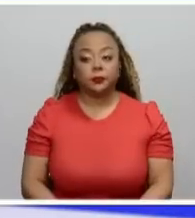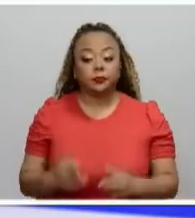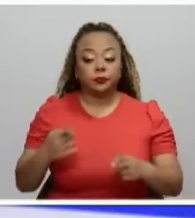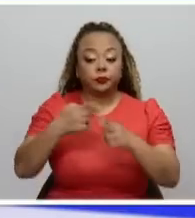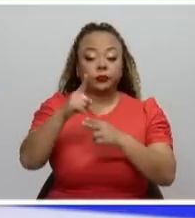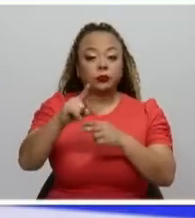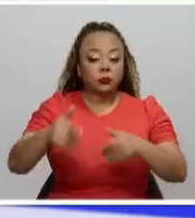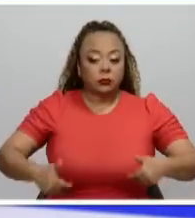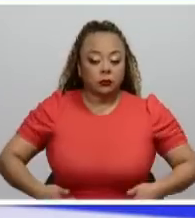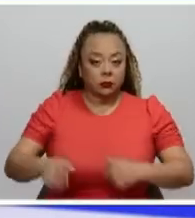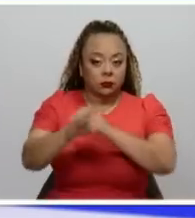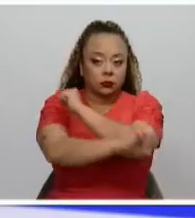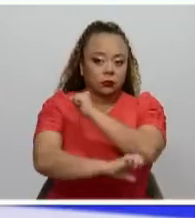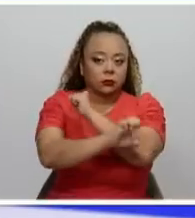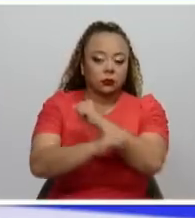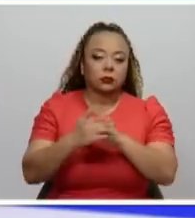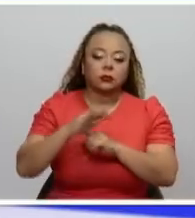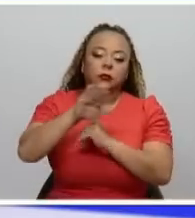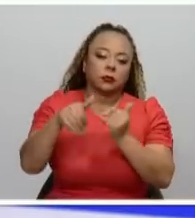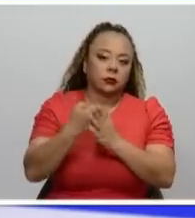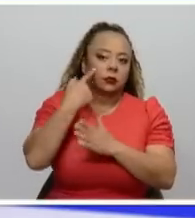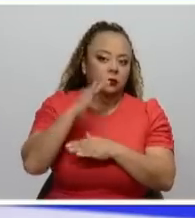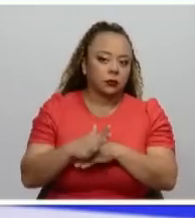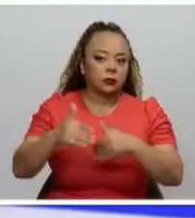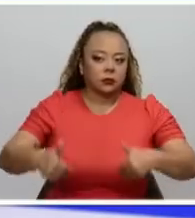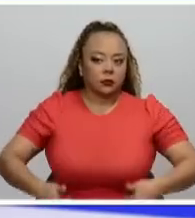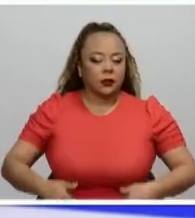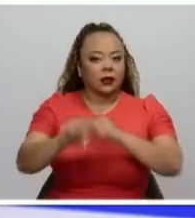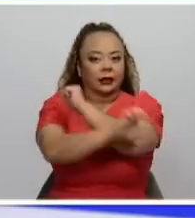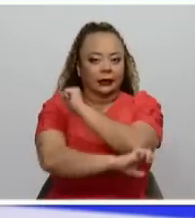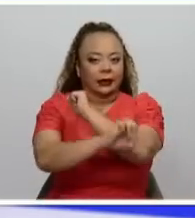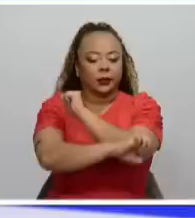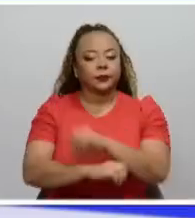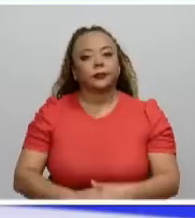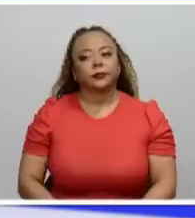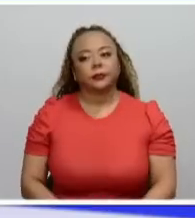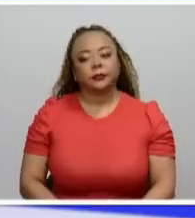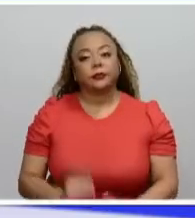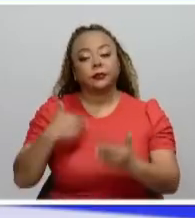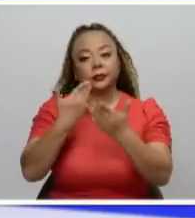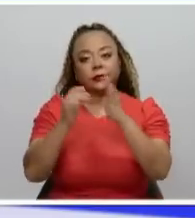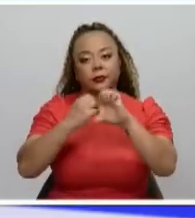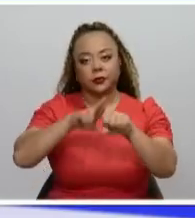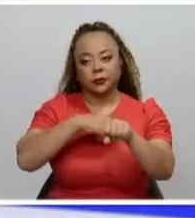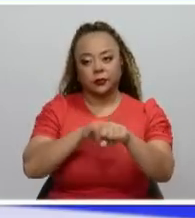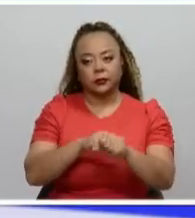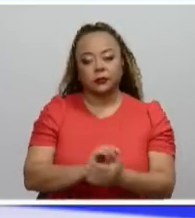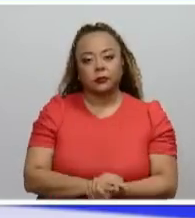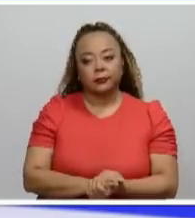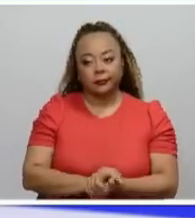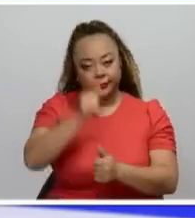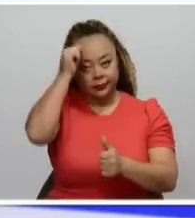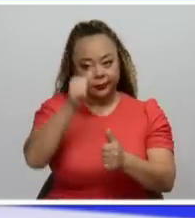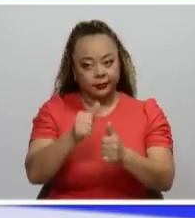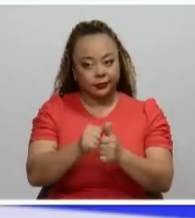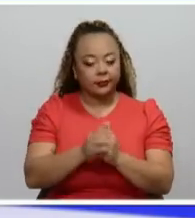es de un técnico extranjero que todo hace indicar que va a ser un técnico extranjero el que llegue a la selección nacional Recuerden que